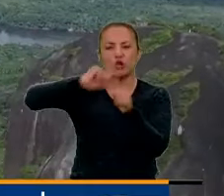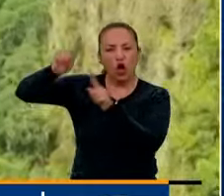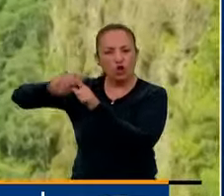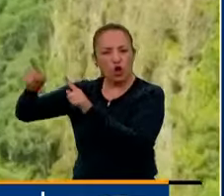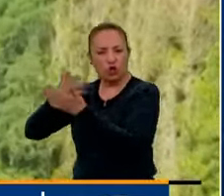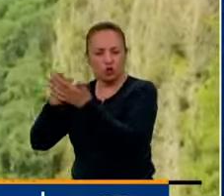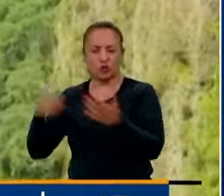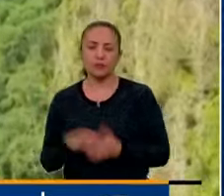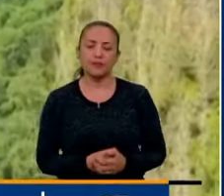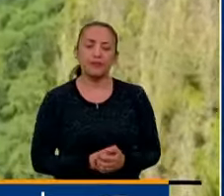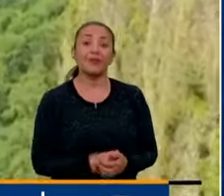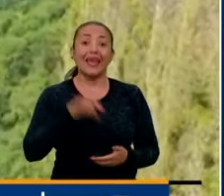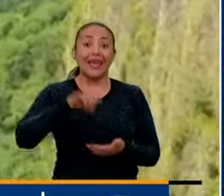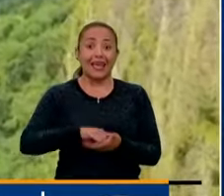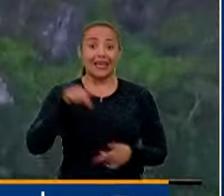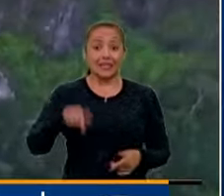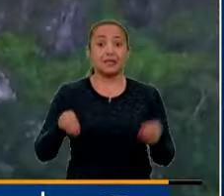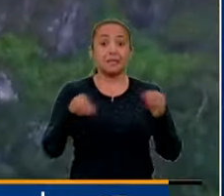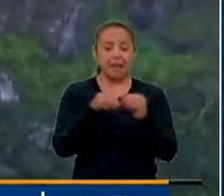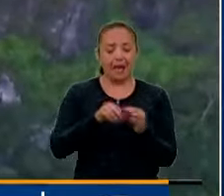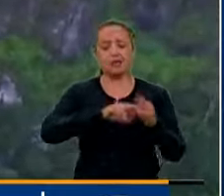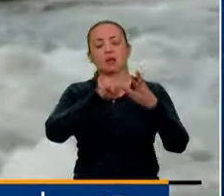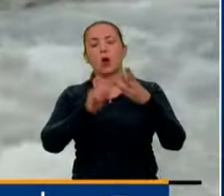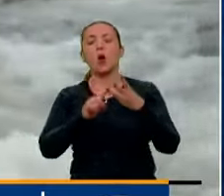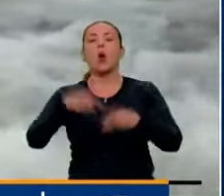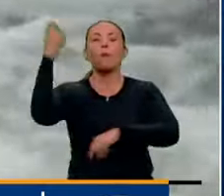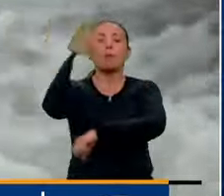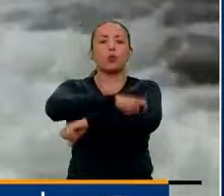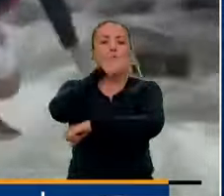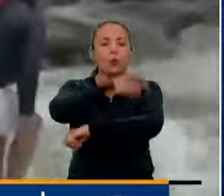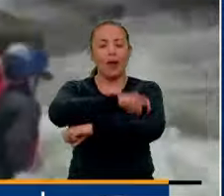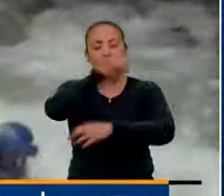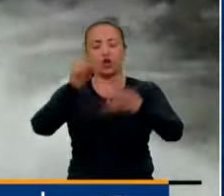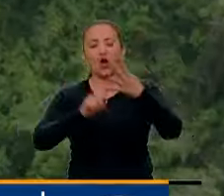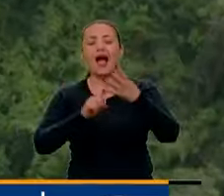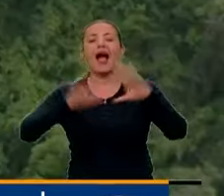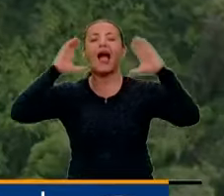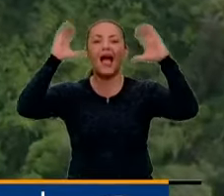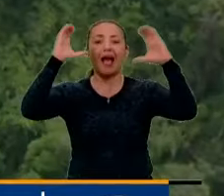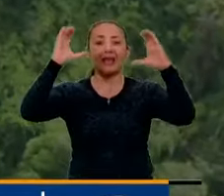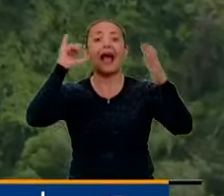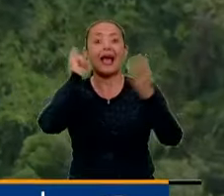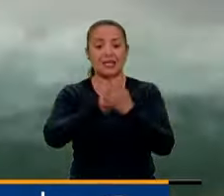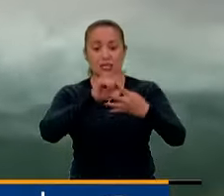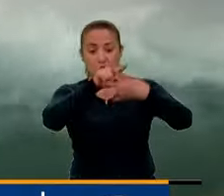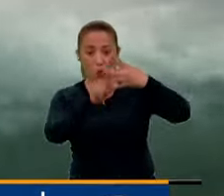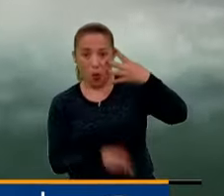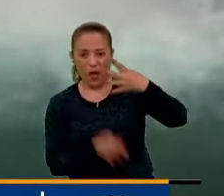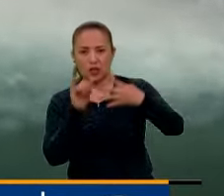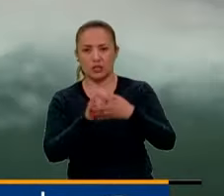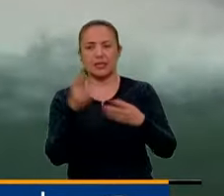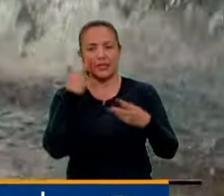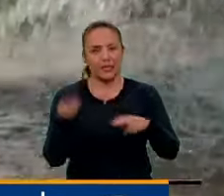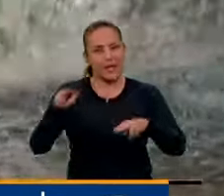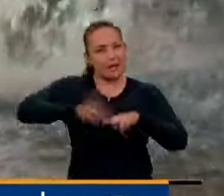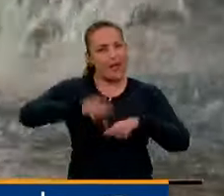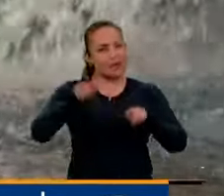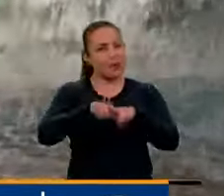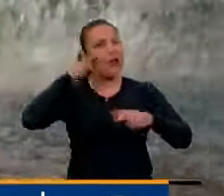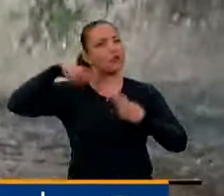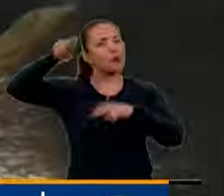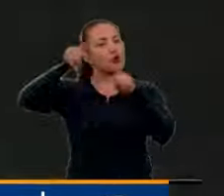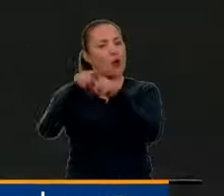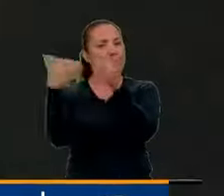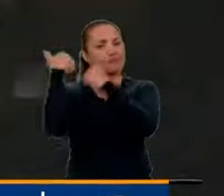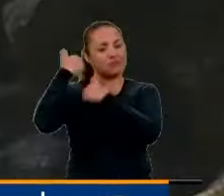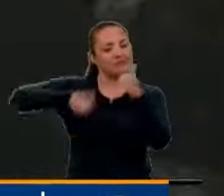A estos dos destinos se les suma Putumayo y Caquetá, cuatro territorios que buscan ser potencia en turismo responsable y